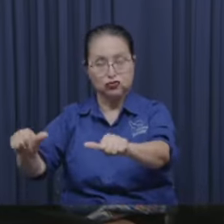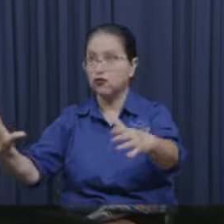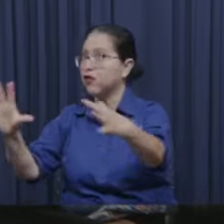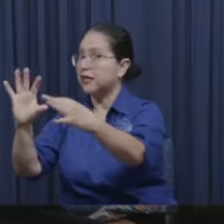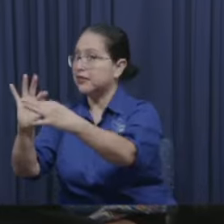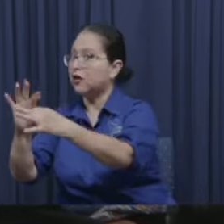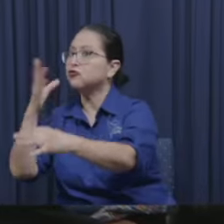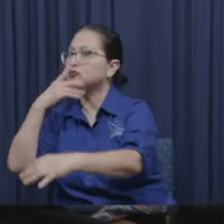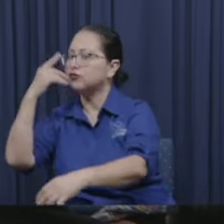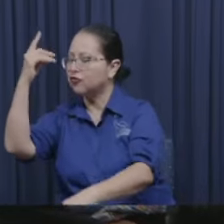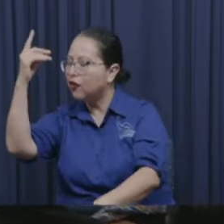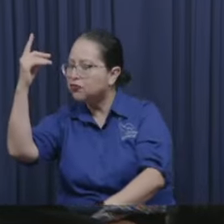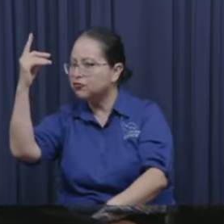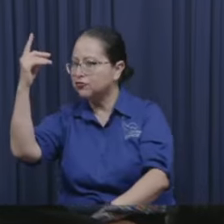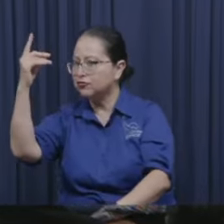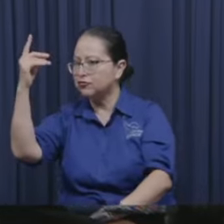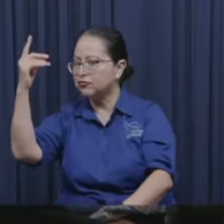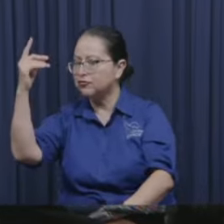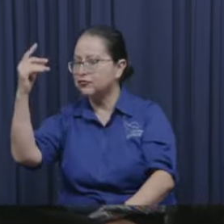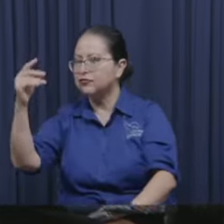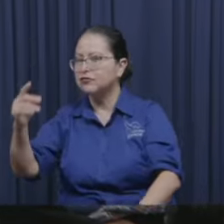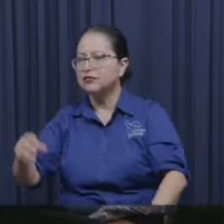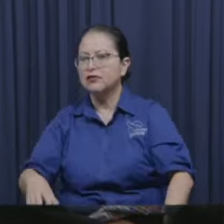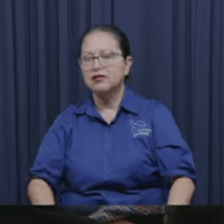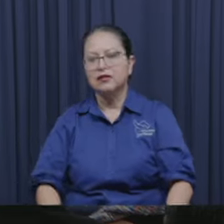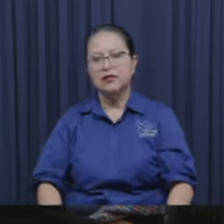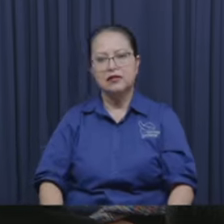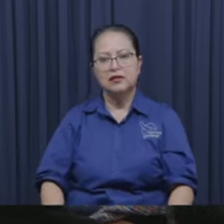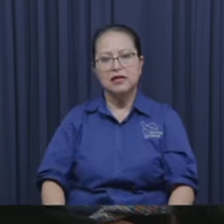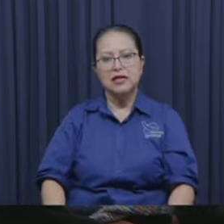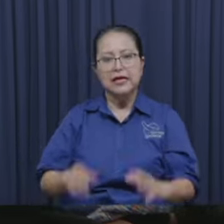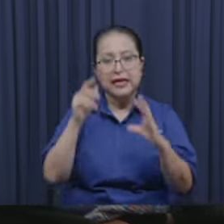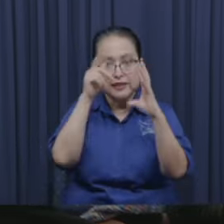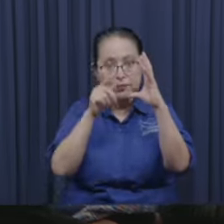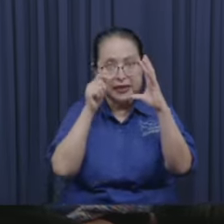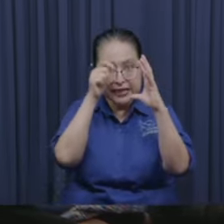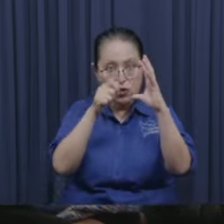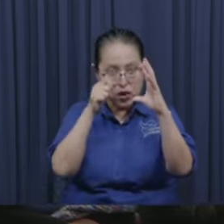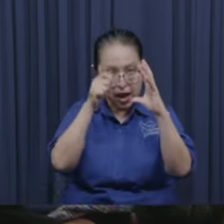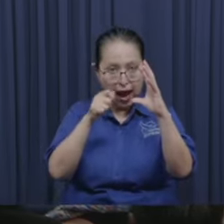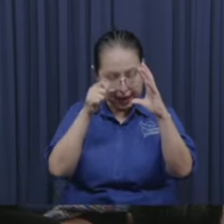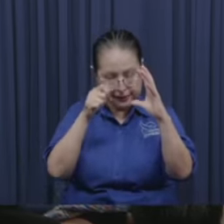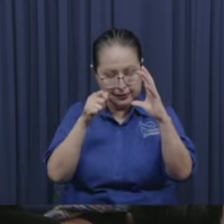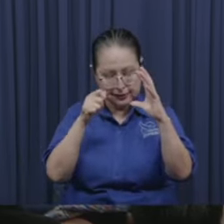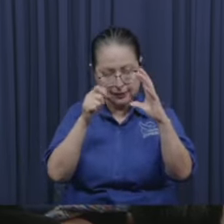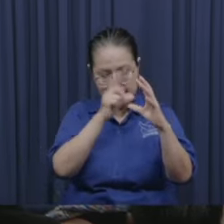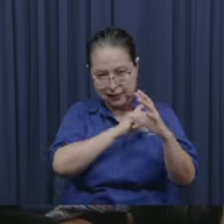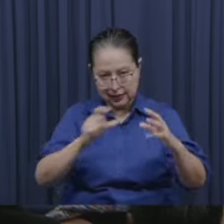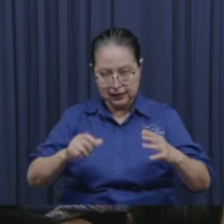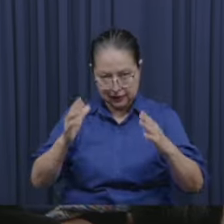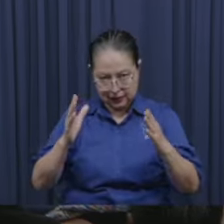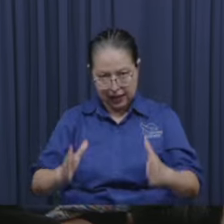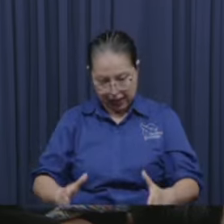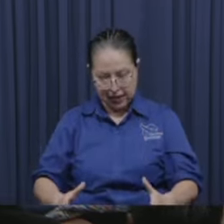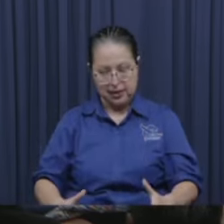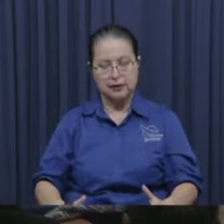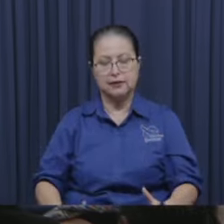entonces paremos acá entonces son mentiras las películas cristianas en donde aparece Pablo que lo mató